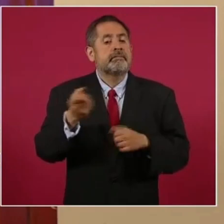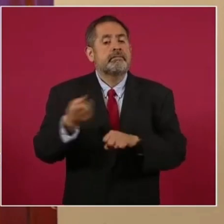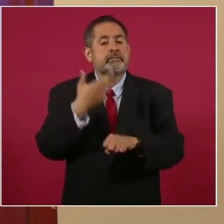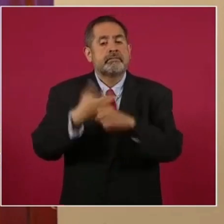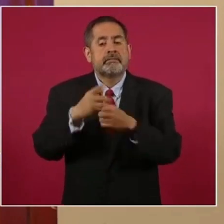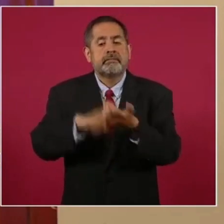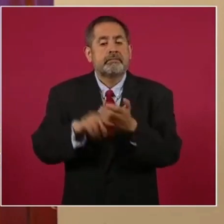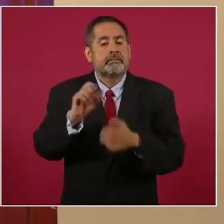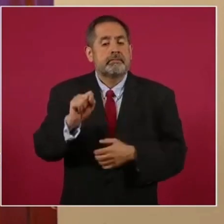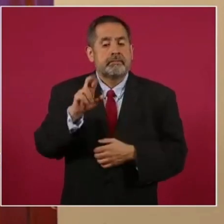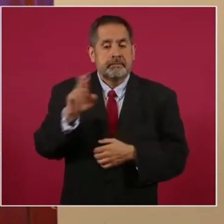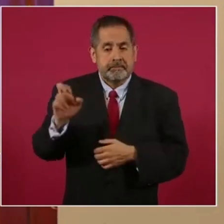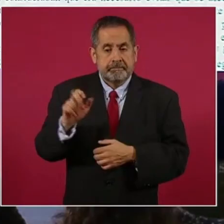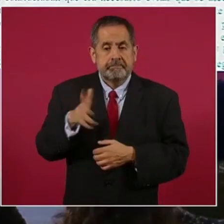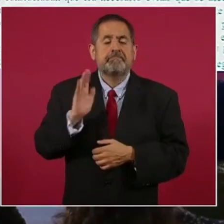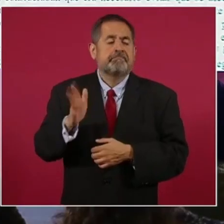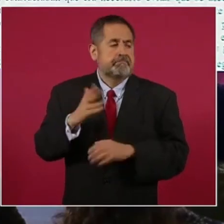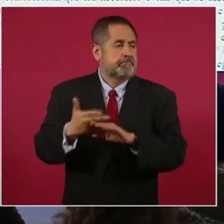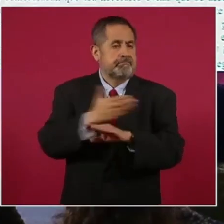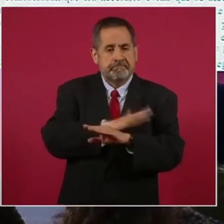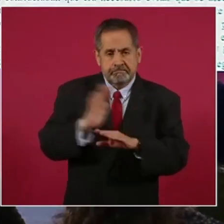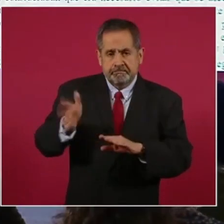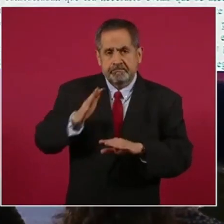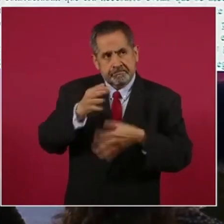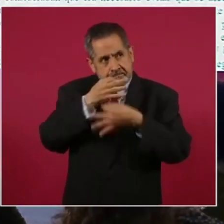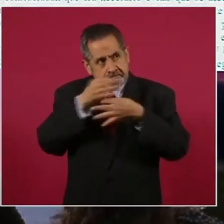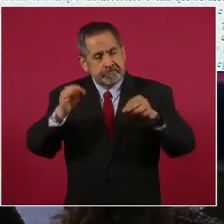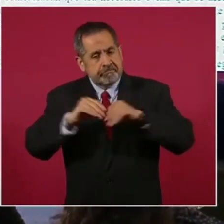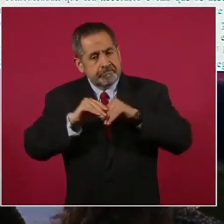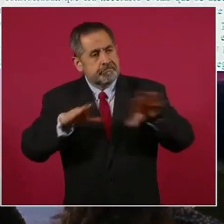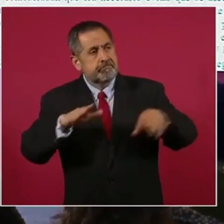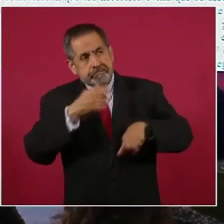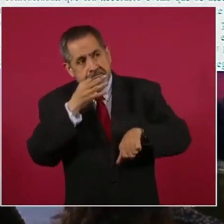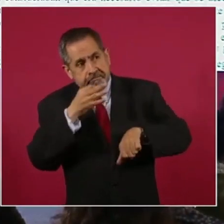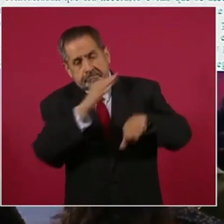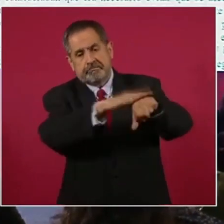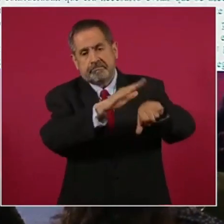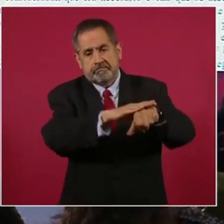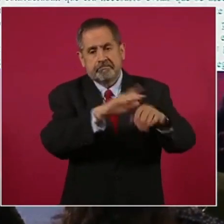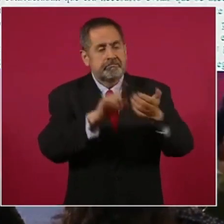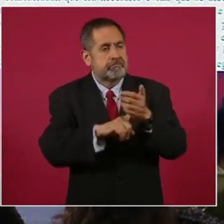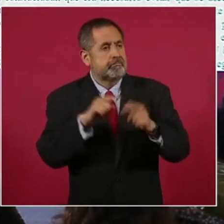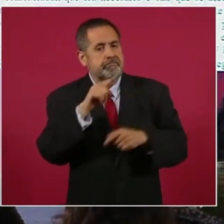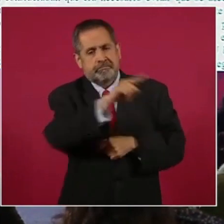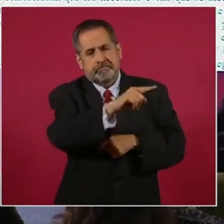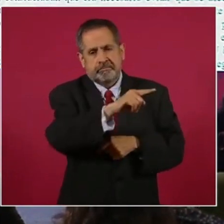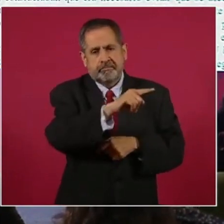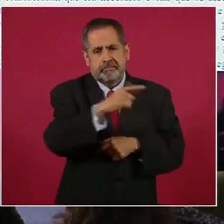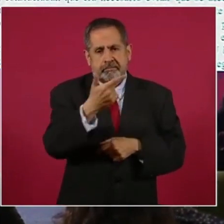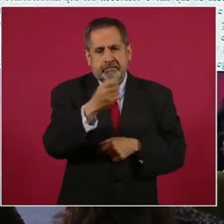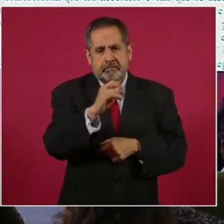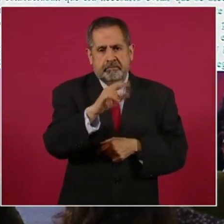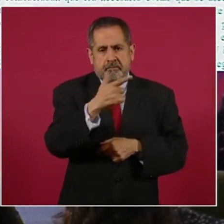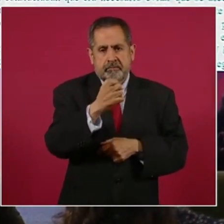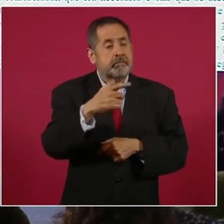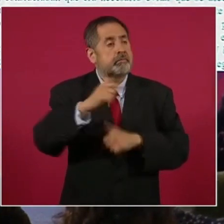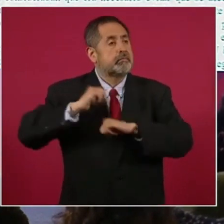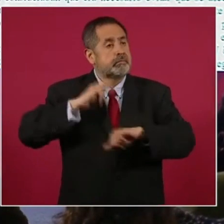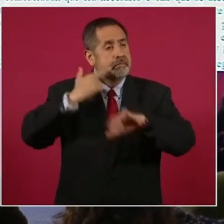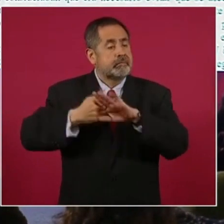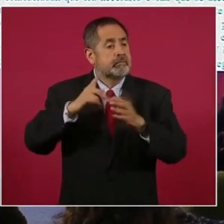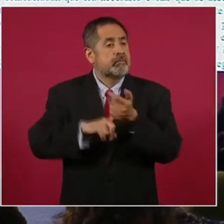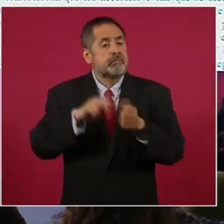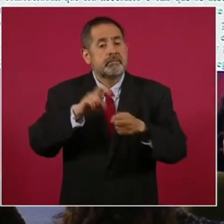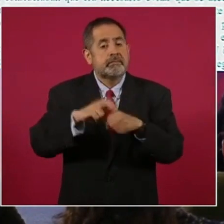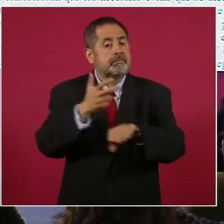Exteriores, ya había informado a George Summerlin, encargado de negocios de